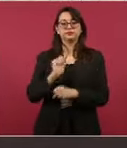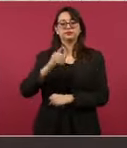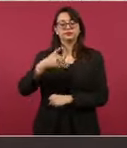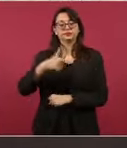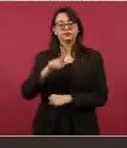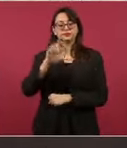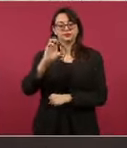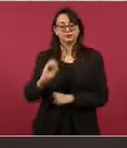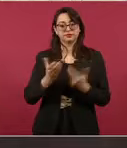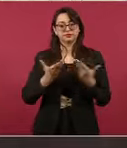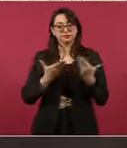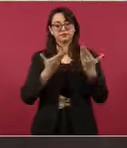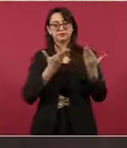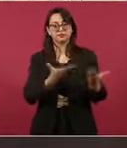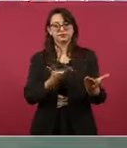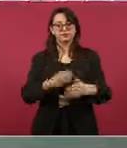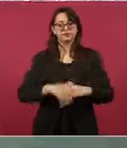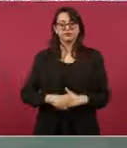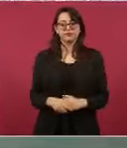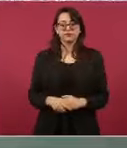Andrés Manuel López Obrador.